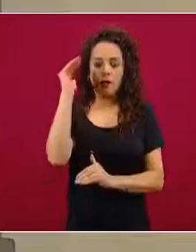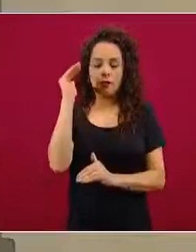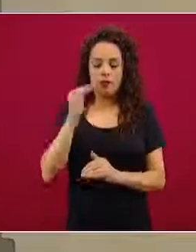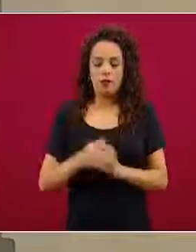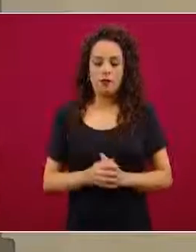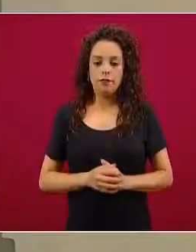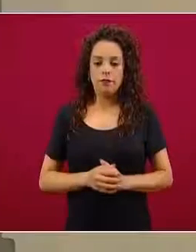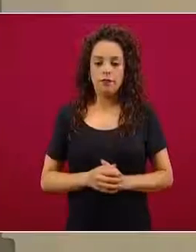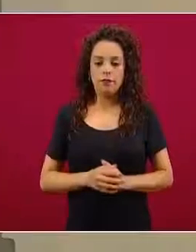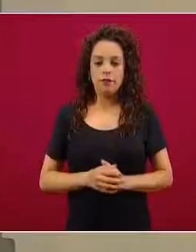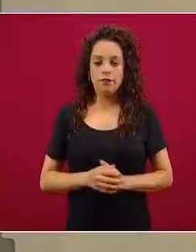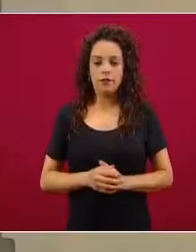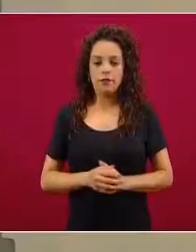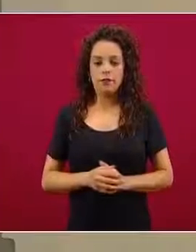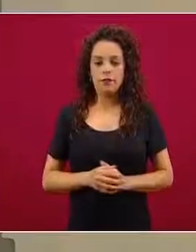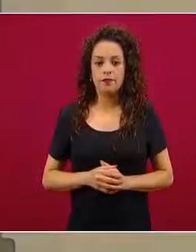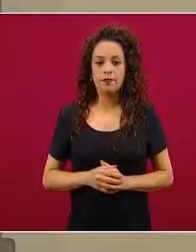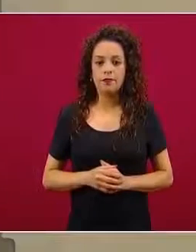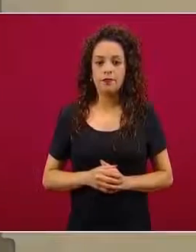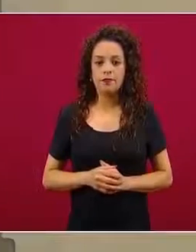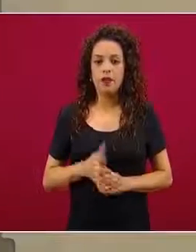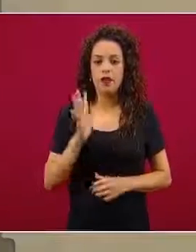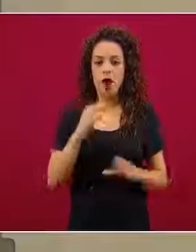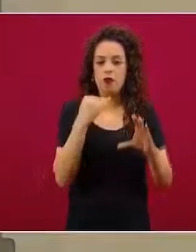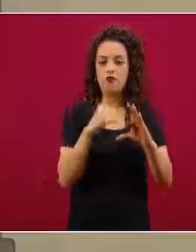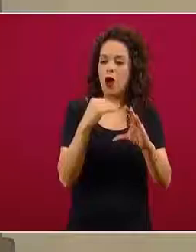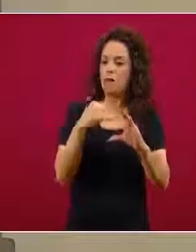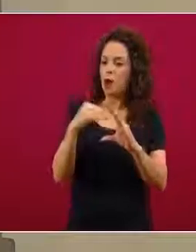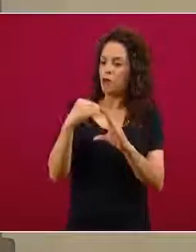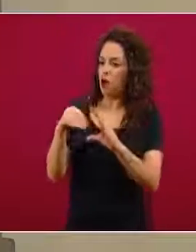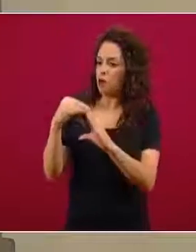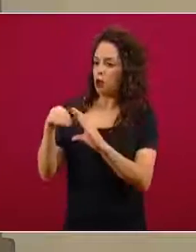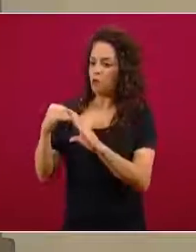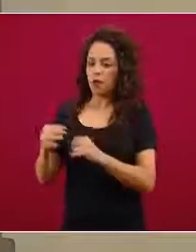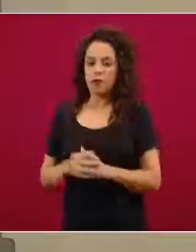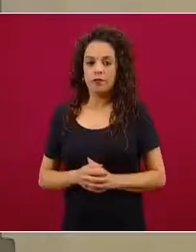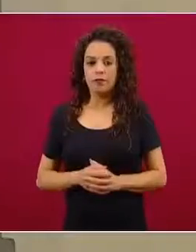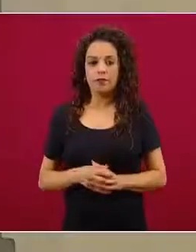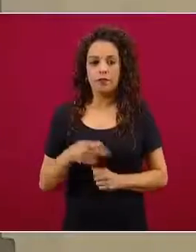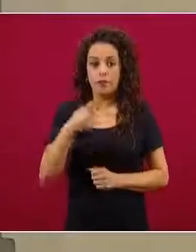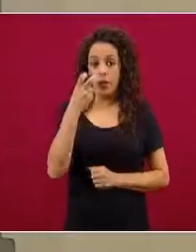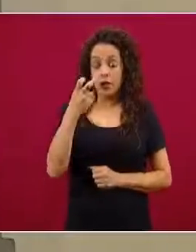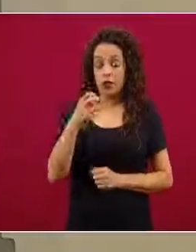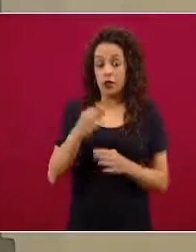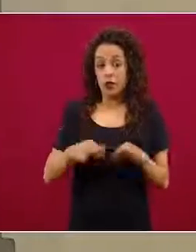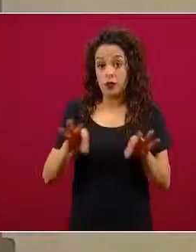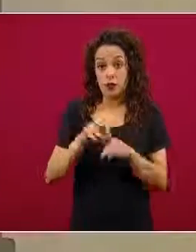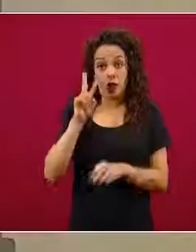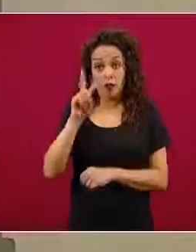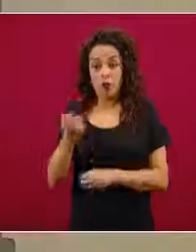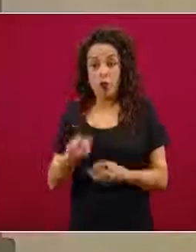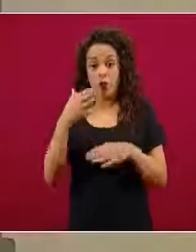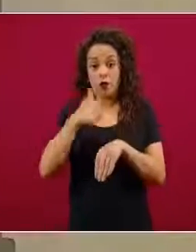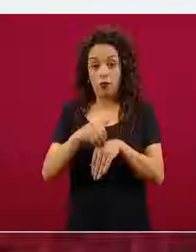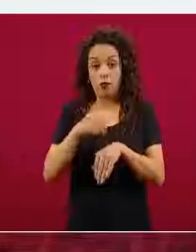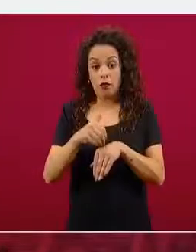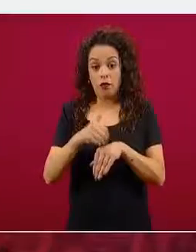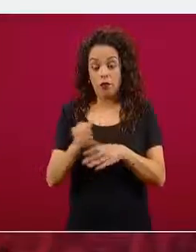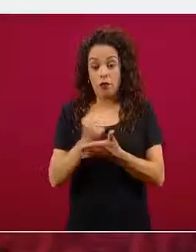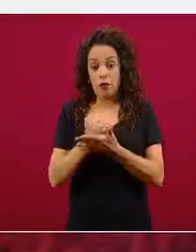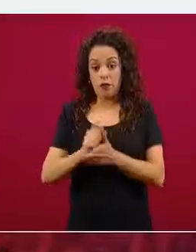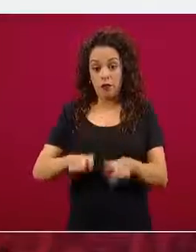80 o más por ciento del volumen dispersado. Sin embargo, aquí destacar eso, ¿no? El número de créditos a sectores objetivo. Adelante, por